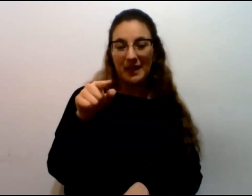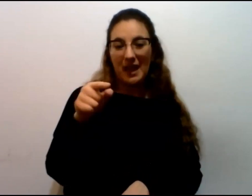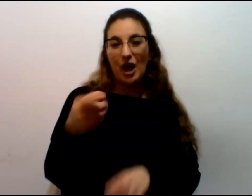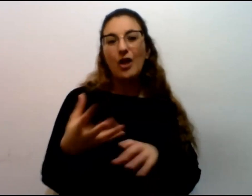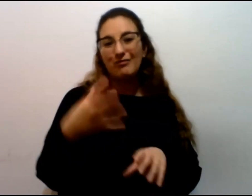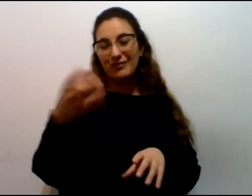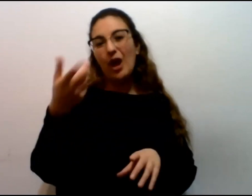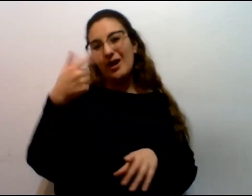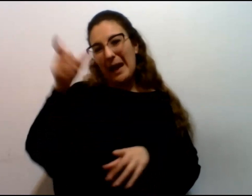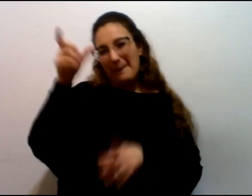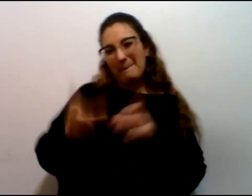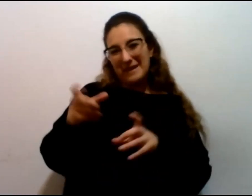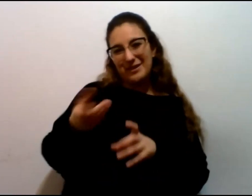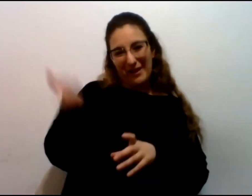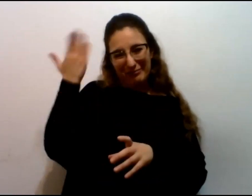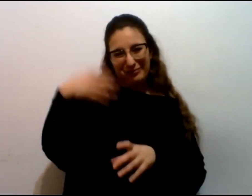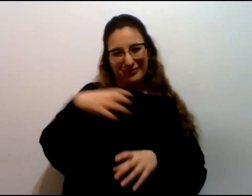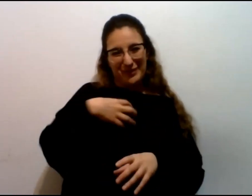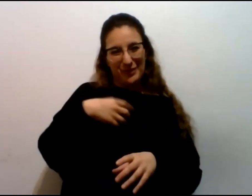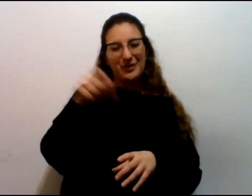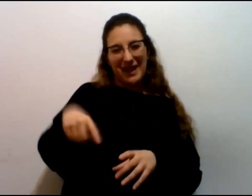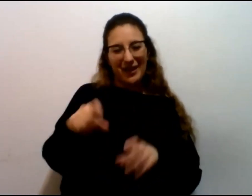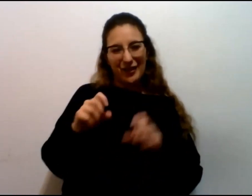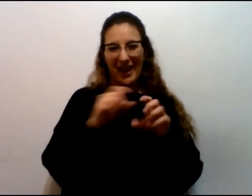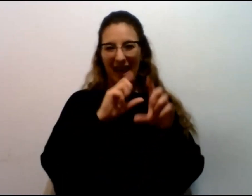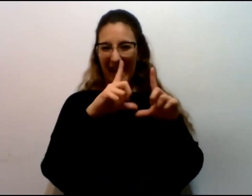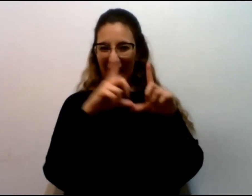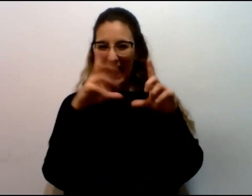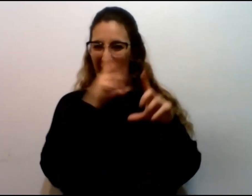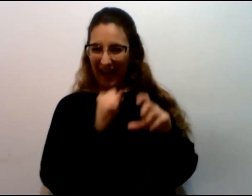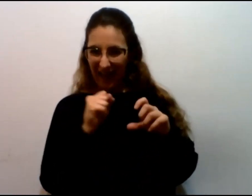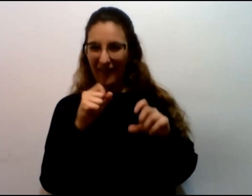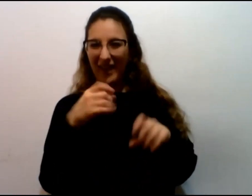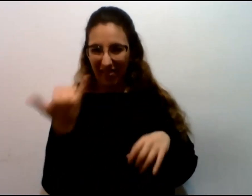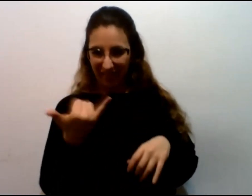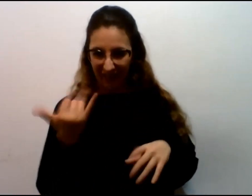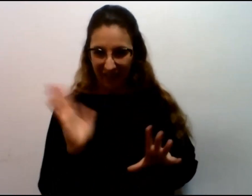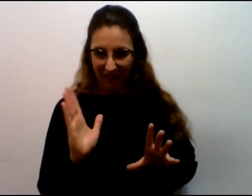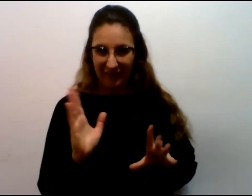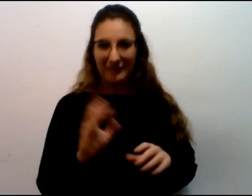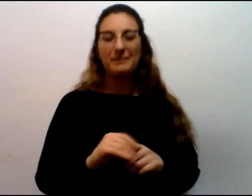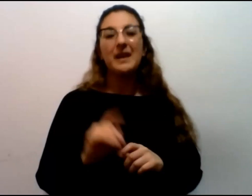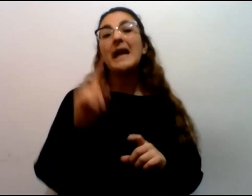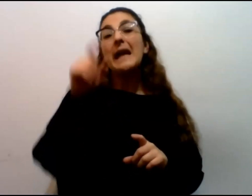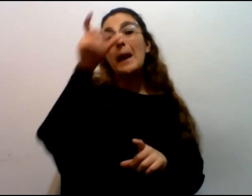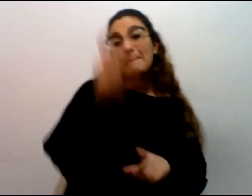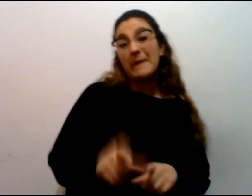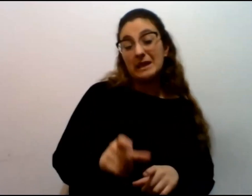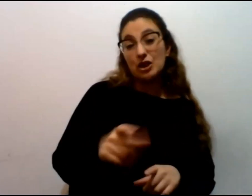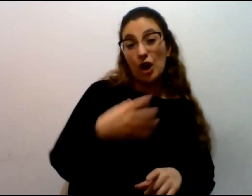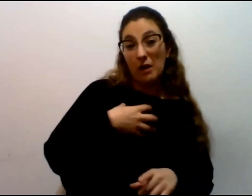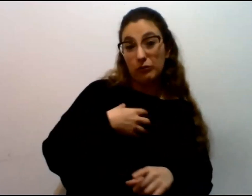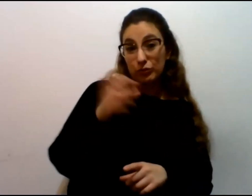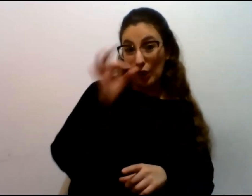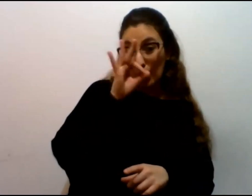Tienen su propia Clave Y quienes No han Hecho Cursos Hacen la clave Para poder